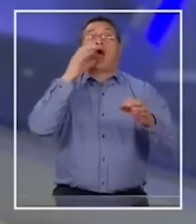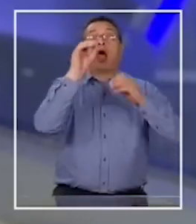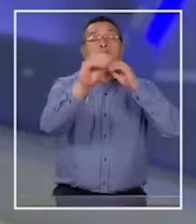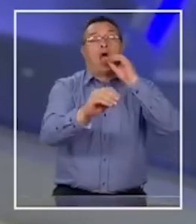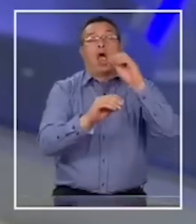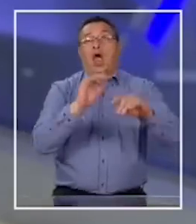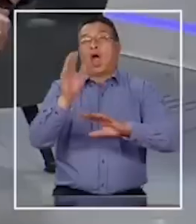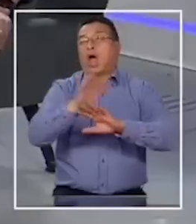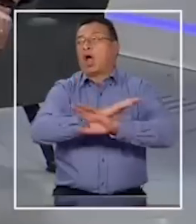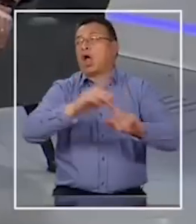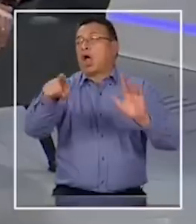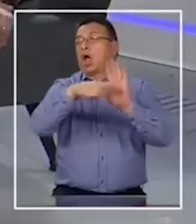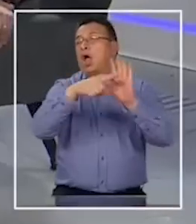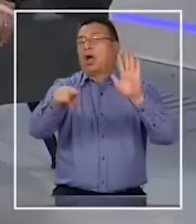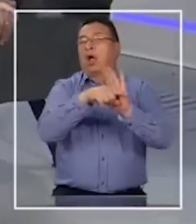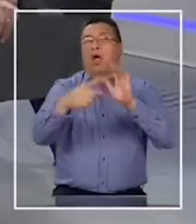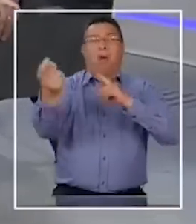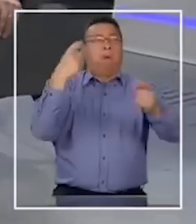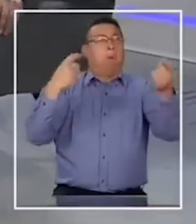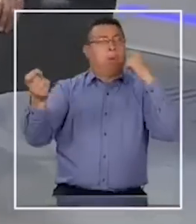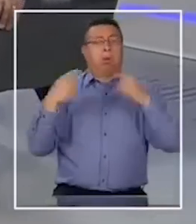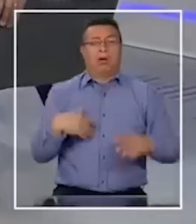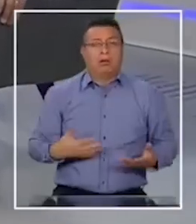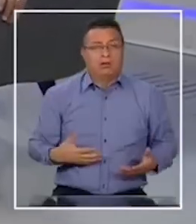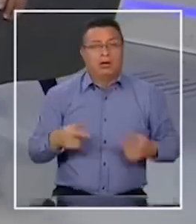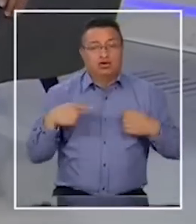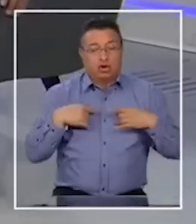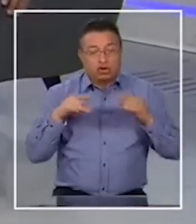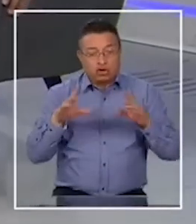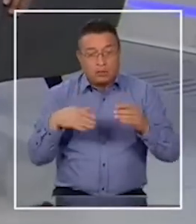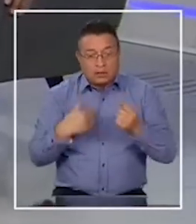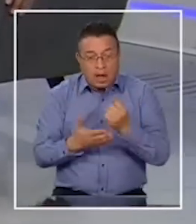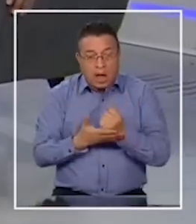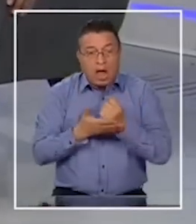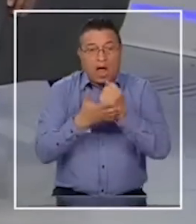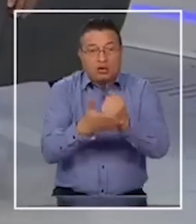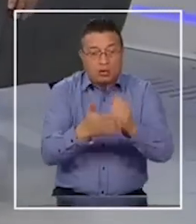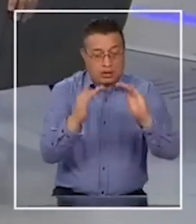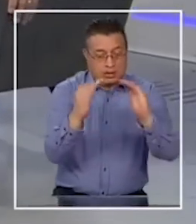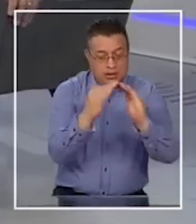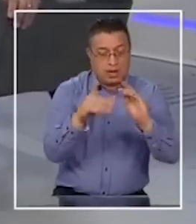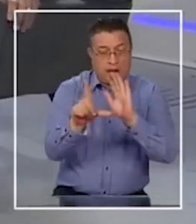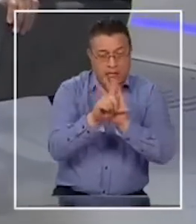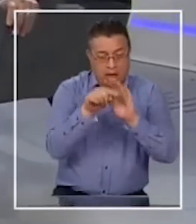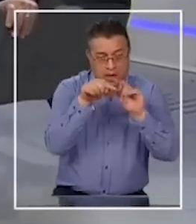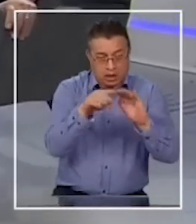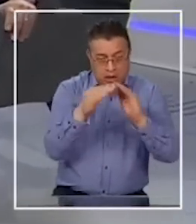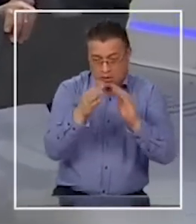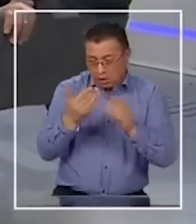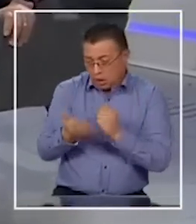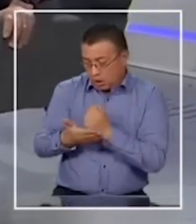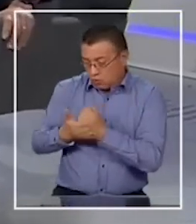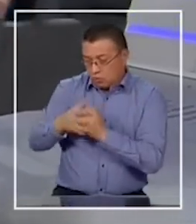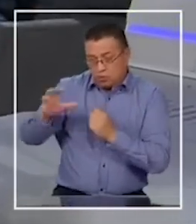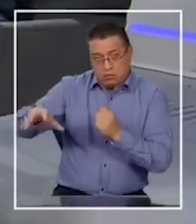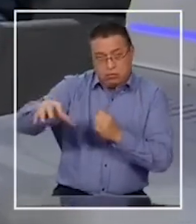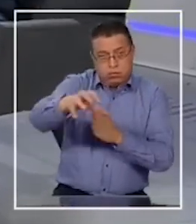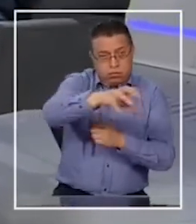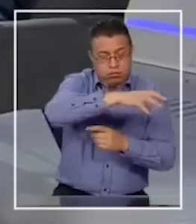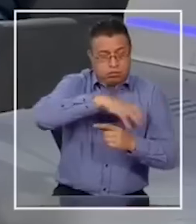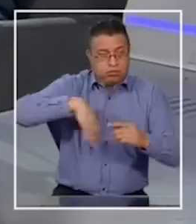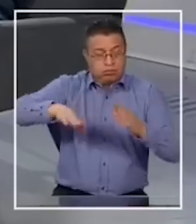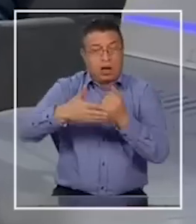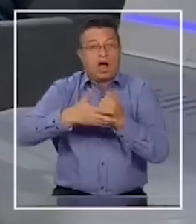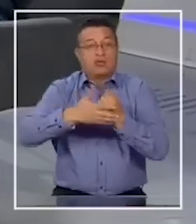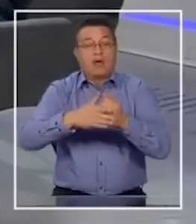discurso odioso destructivo porque lo que estamos haciendo acá es ayudando en una pequeña en un pequeño Rincón de la ley para colaborar a una batalla mucho más grande